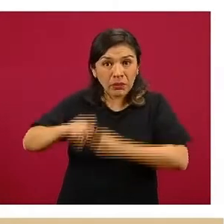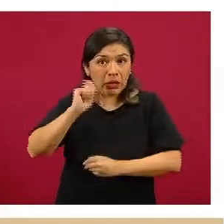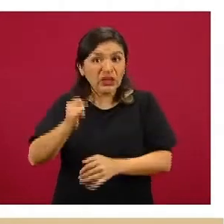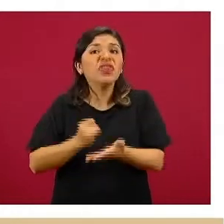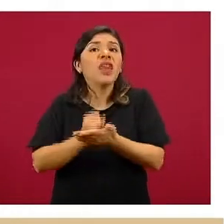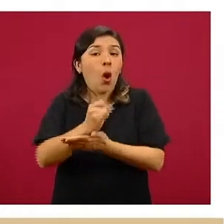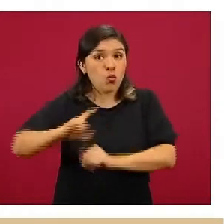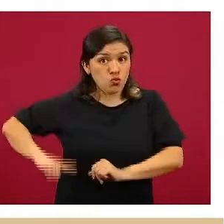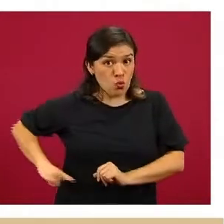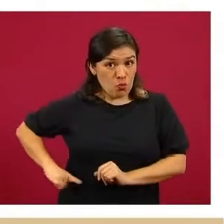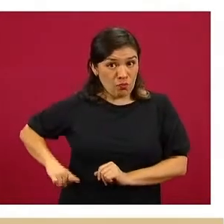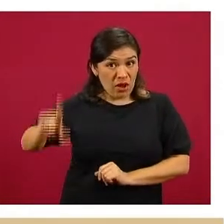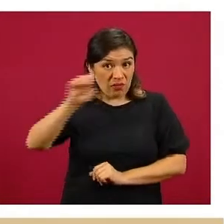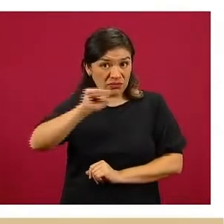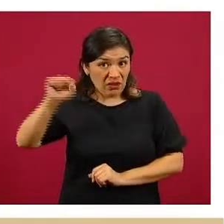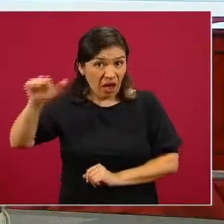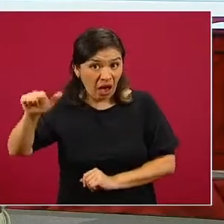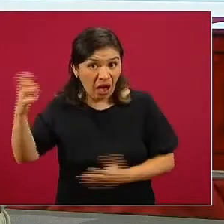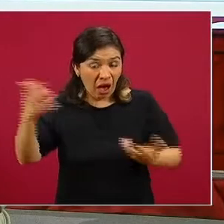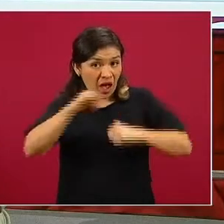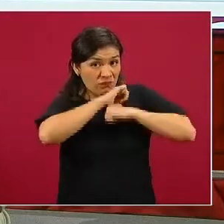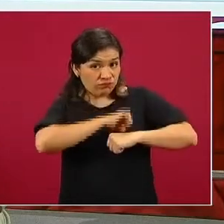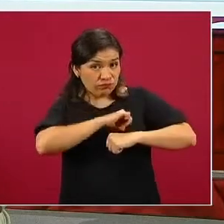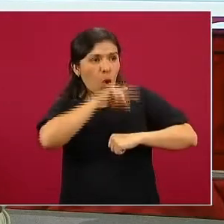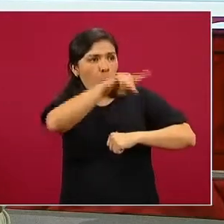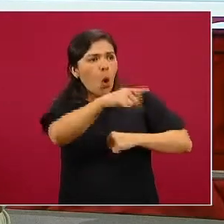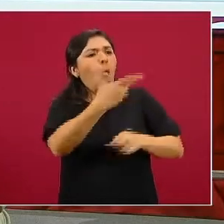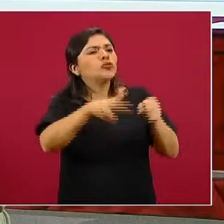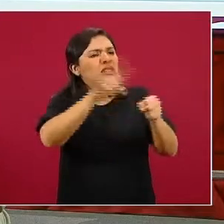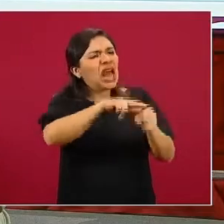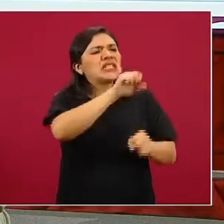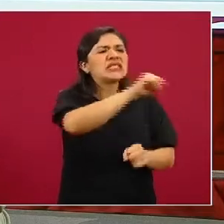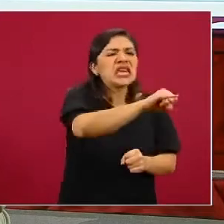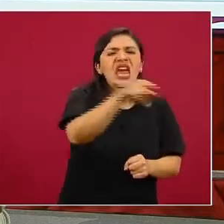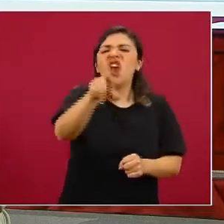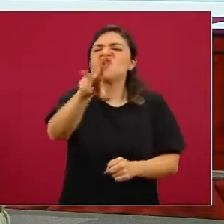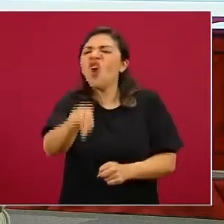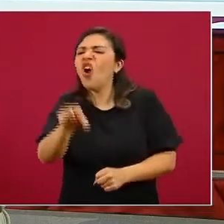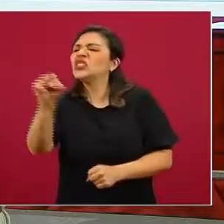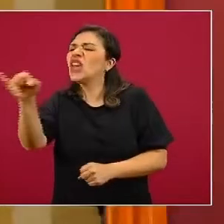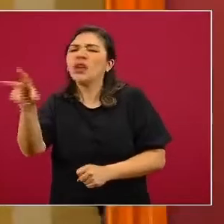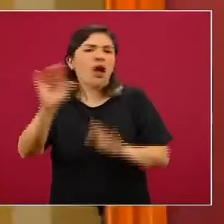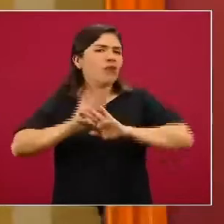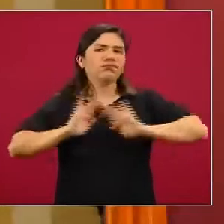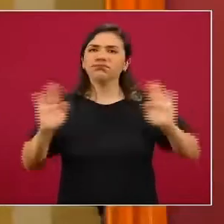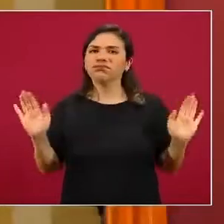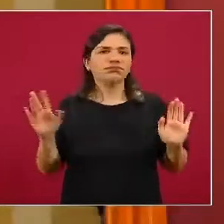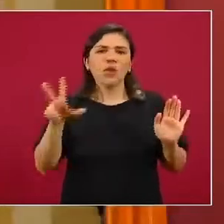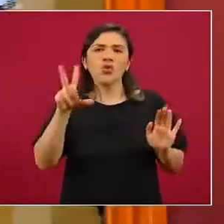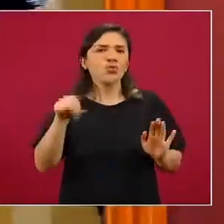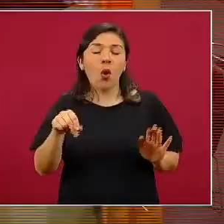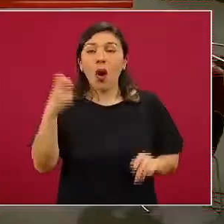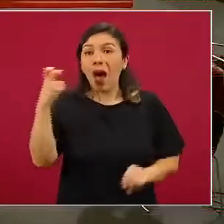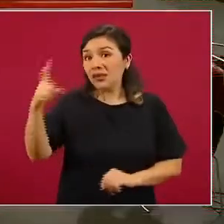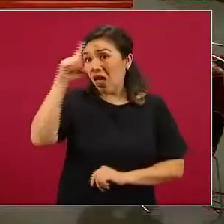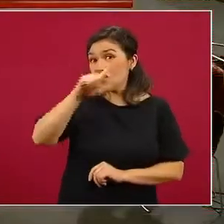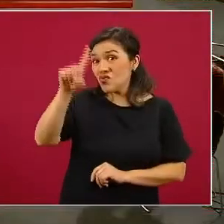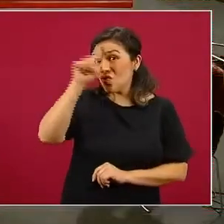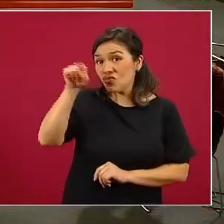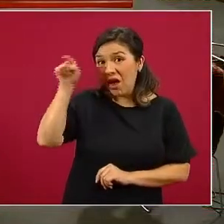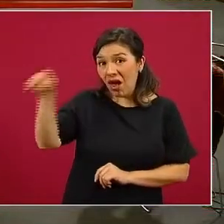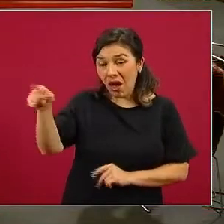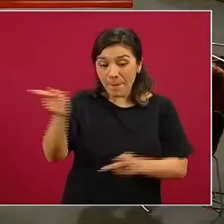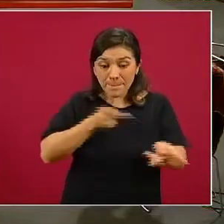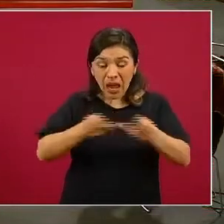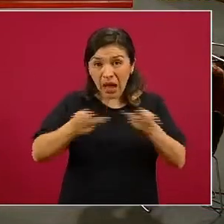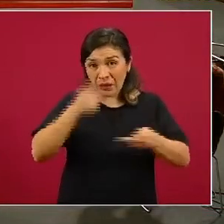del gobierno, de la Secretaría de Salud, que diga este hospital ya puede o esta entidad federativa ya puede. Esta recomendación de este